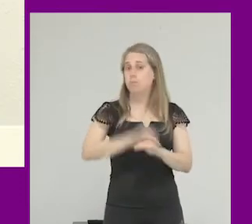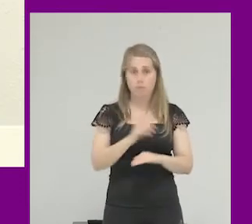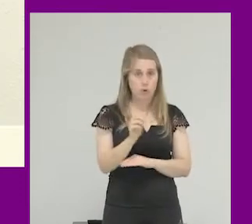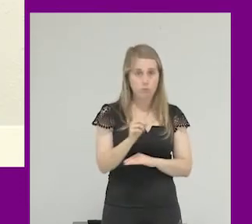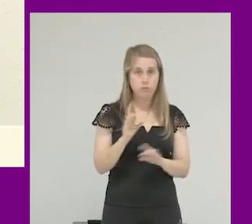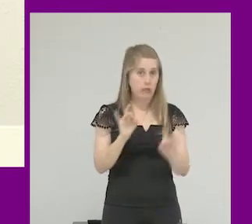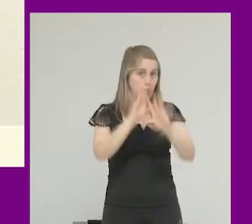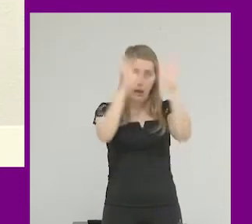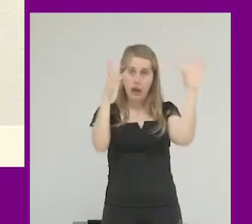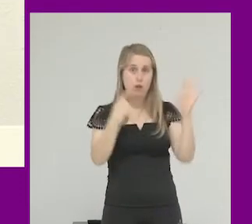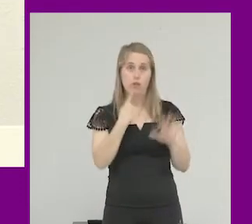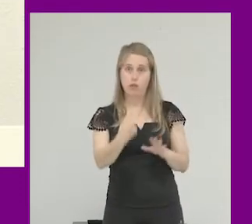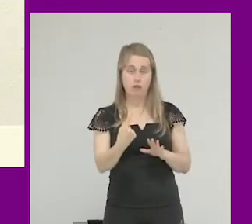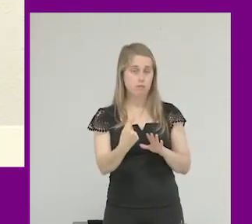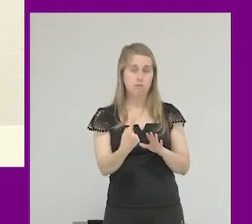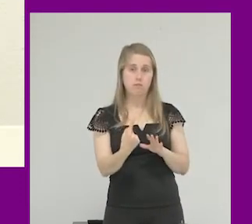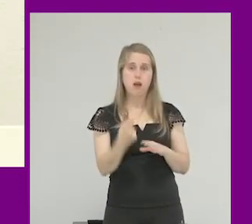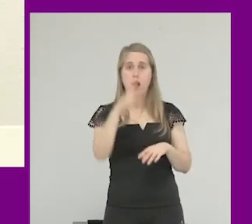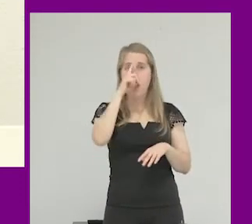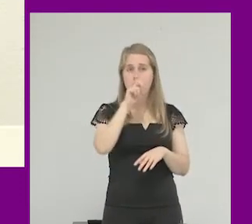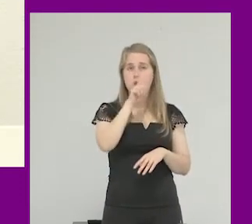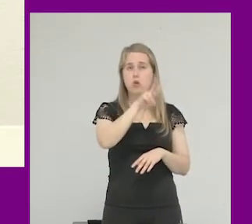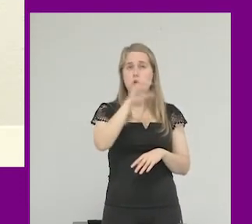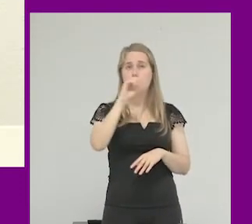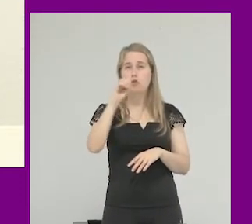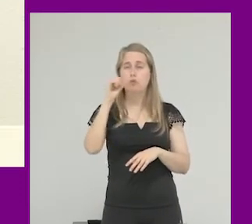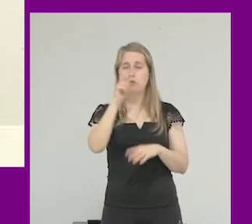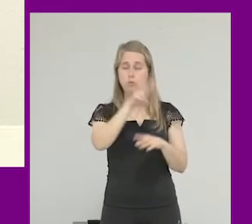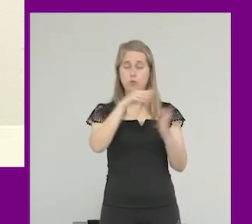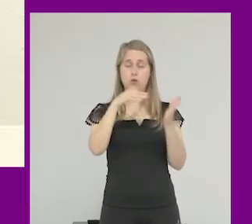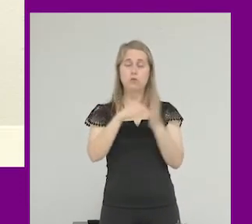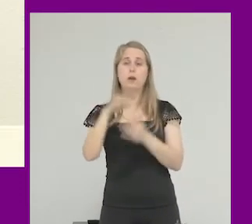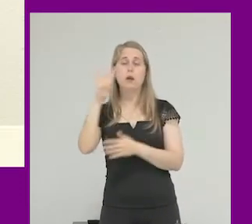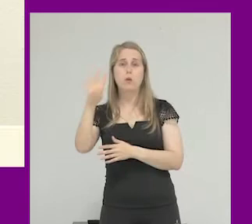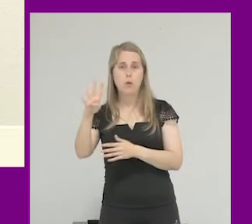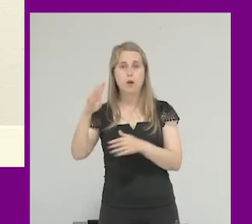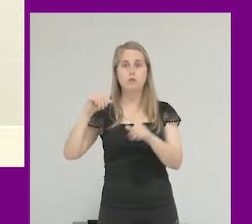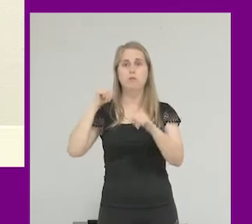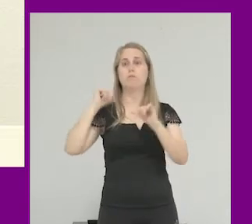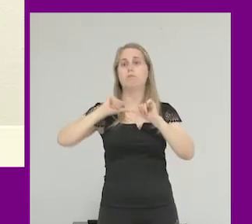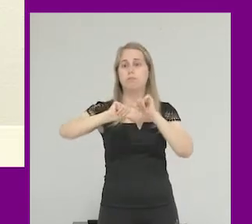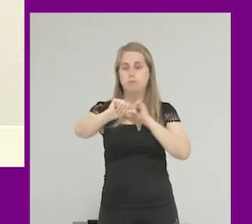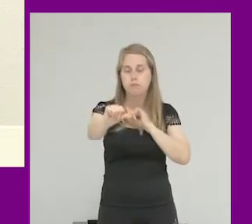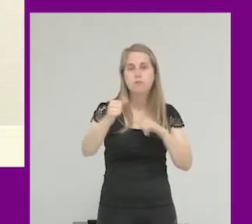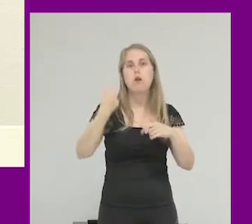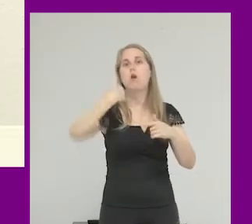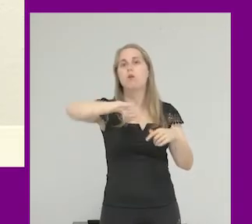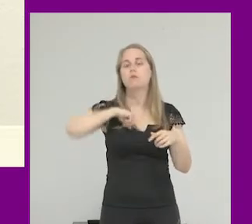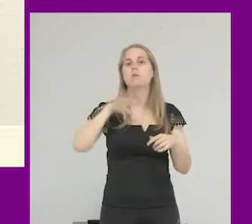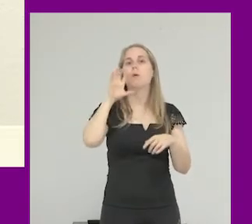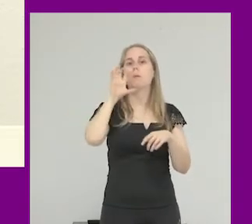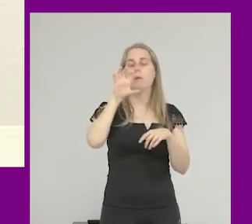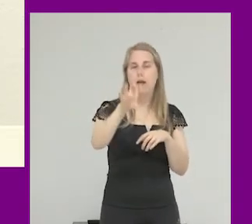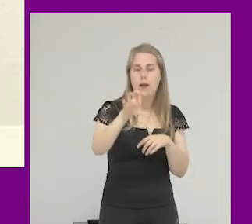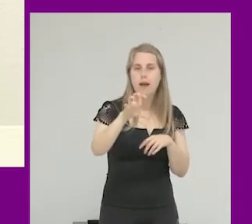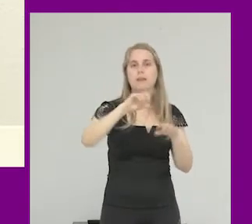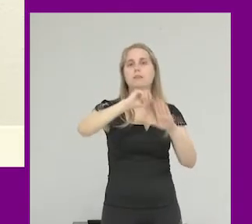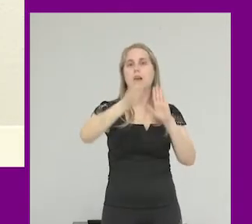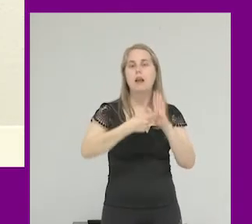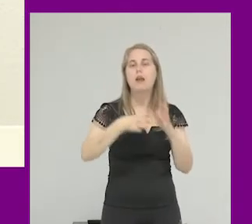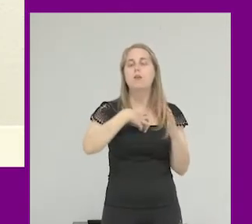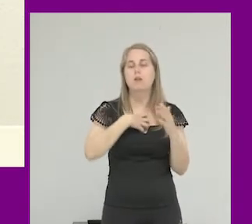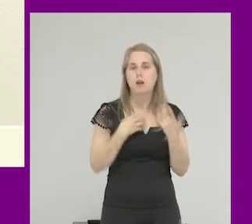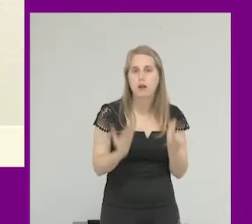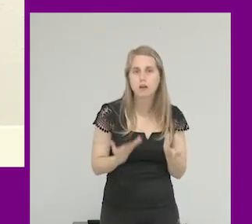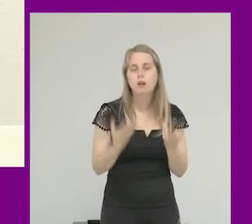así de claro, ¿no? Desde el año 2004 nuestro país, en la Ley Orgánica contra la Violencia de Género, ya se